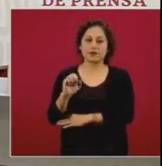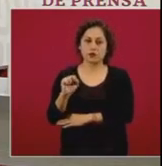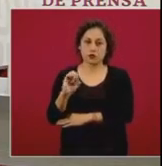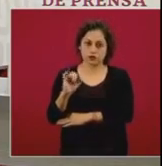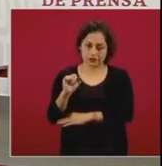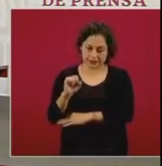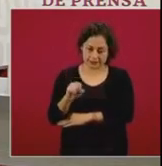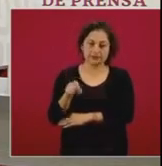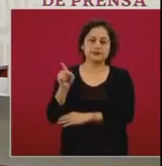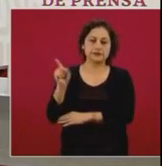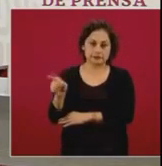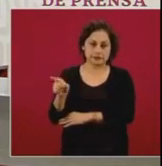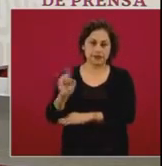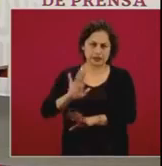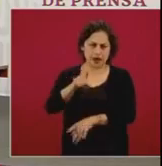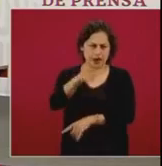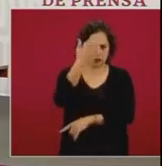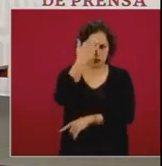Ella presentó